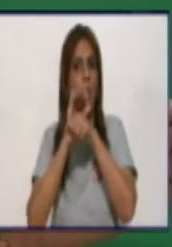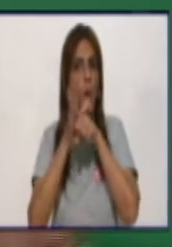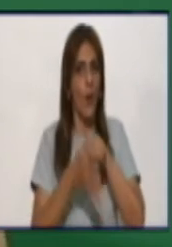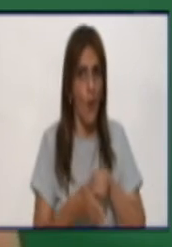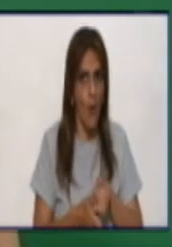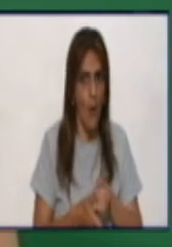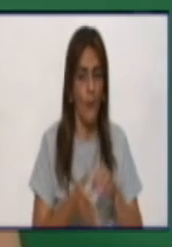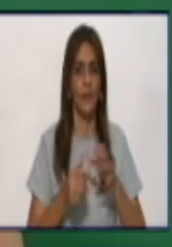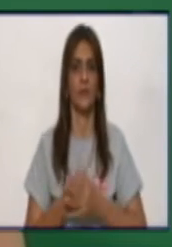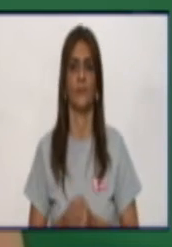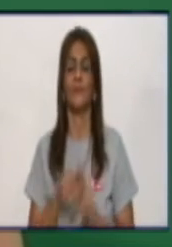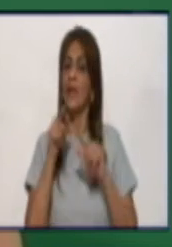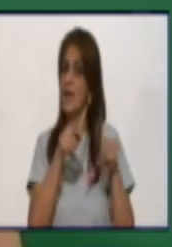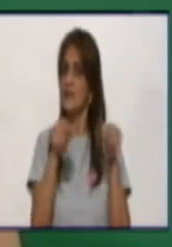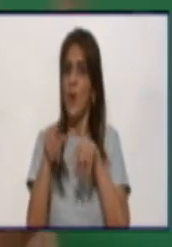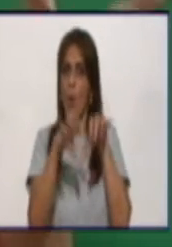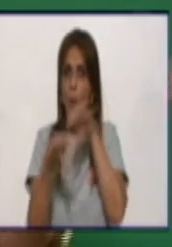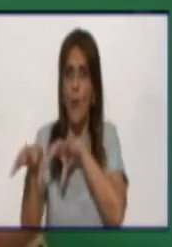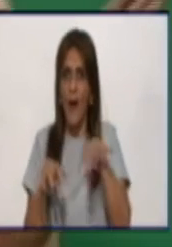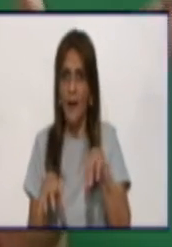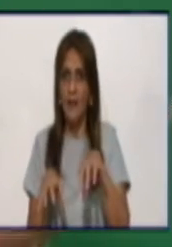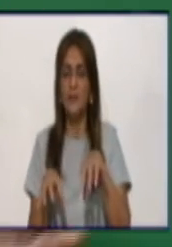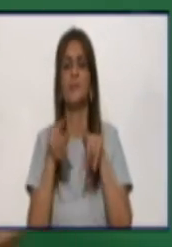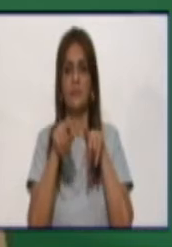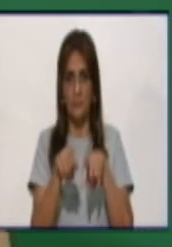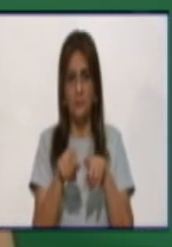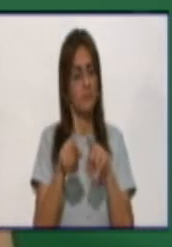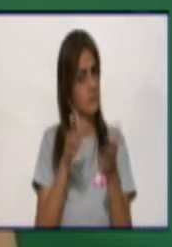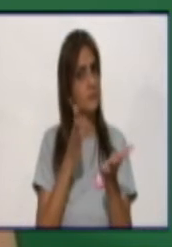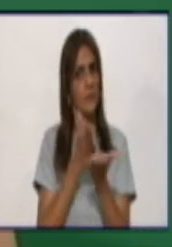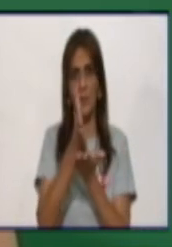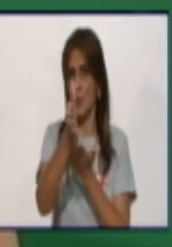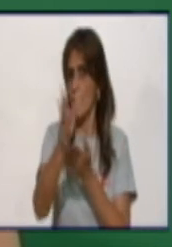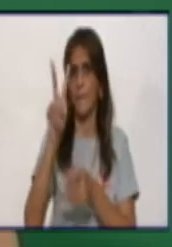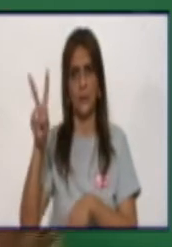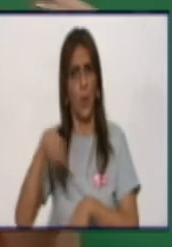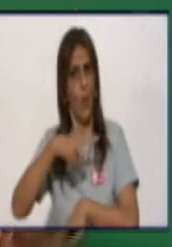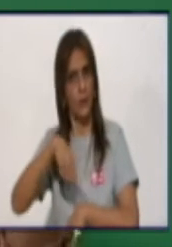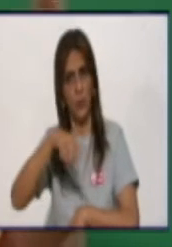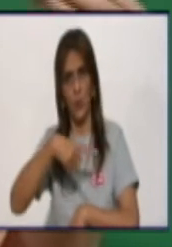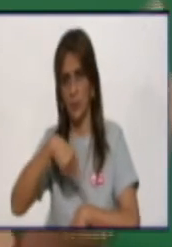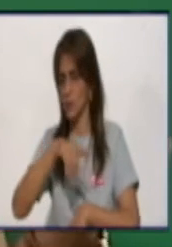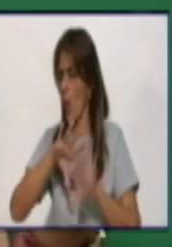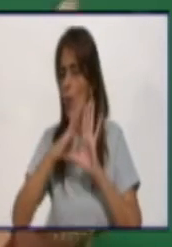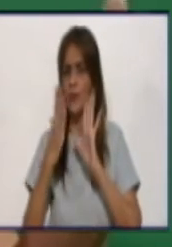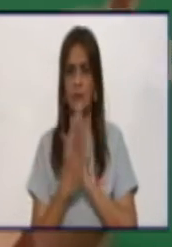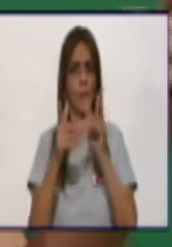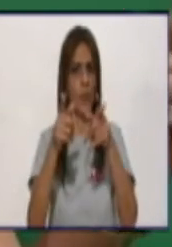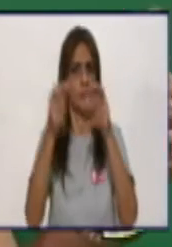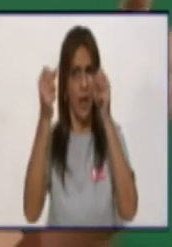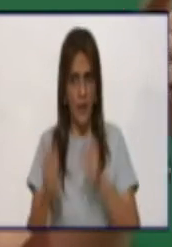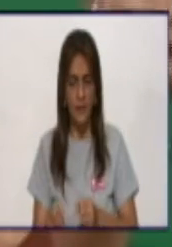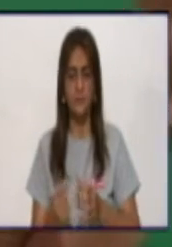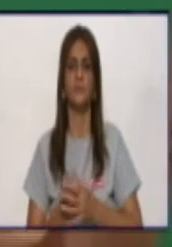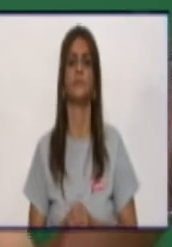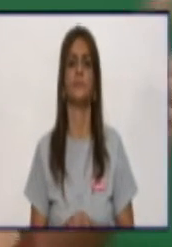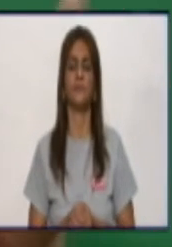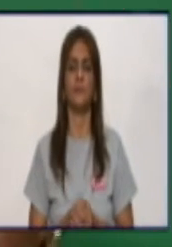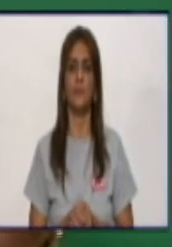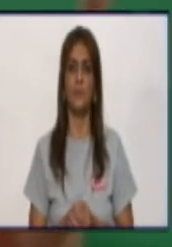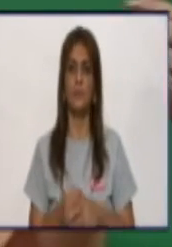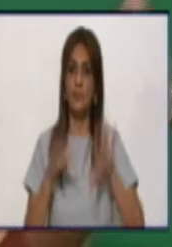mantener las lo que la población conoce como las consultas de ira y que éstas estarán dando respuestas según la